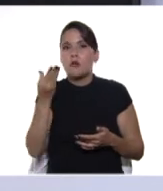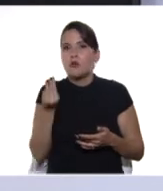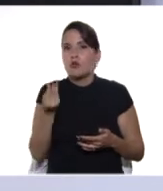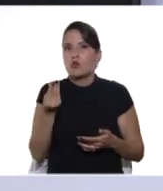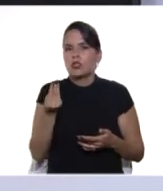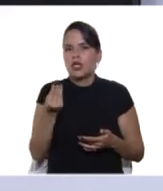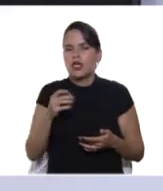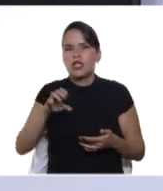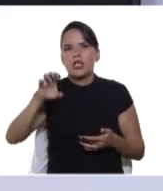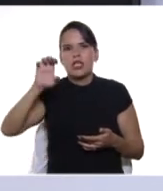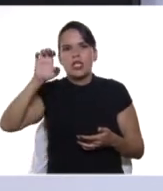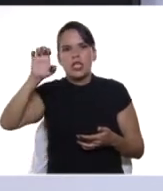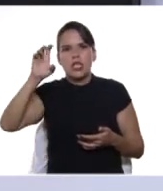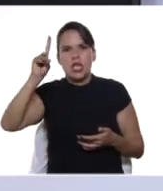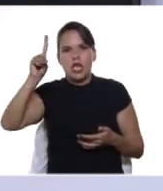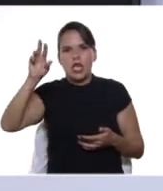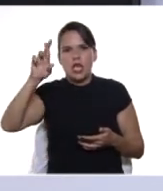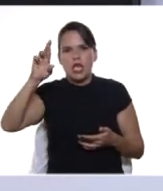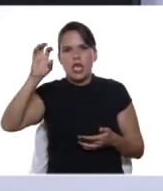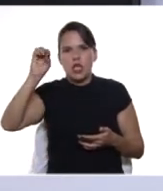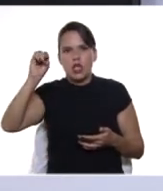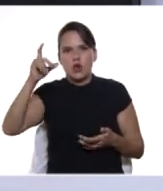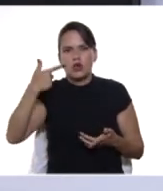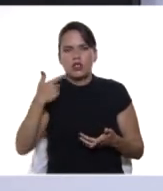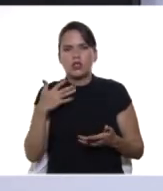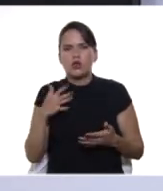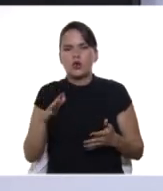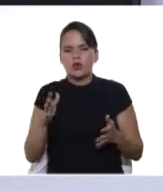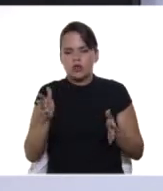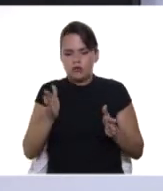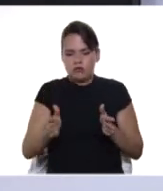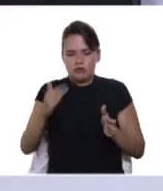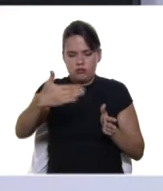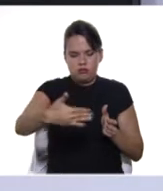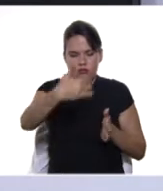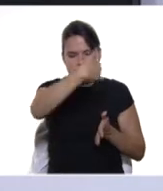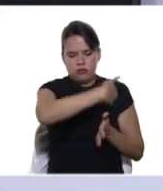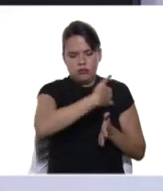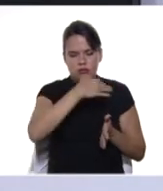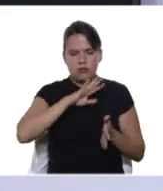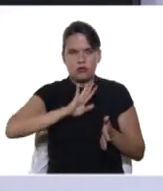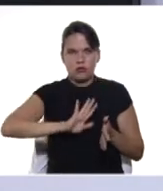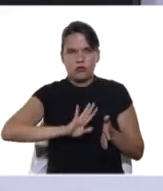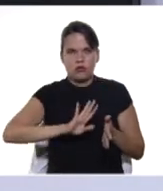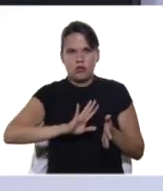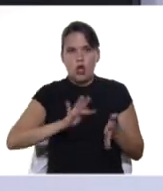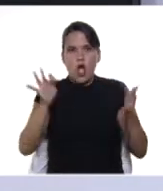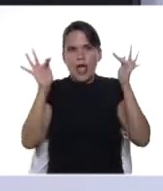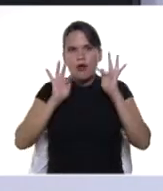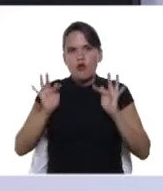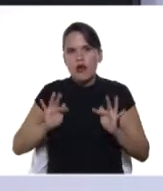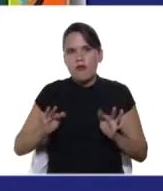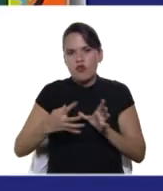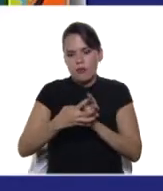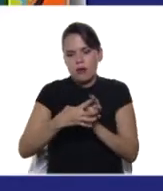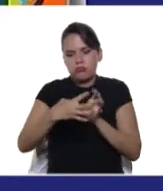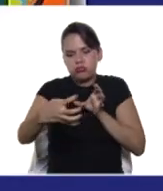y edro, que significa caras. O sea, intuitivamente un poliedro tiene muchas o varias caras.